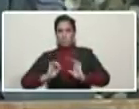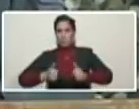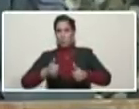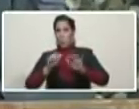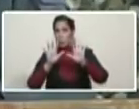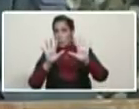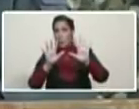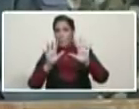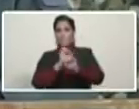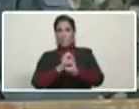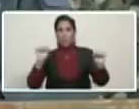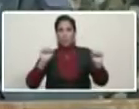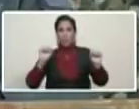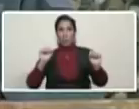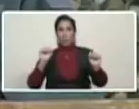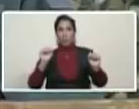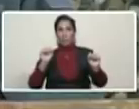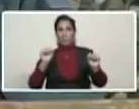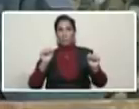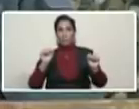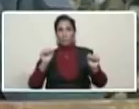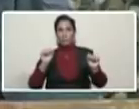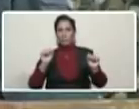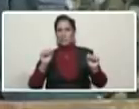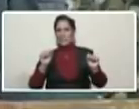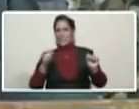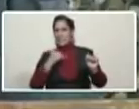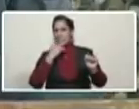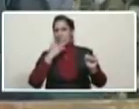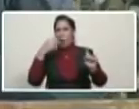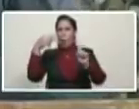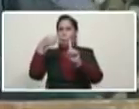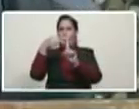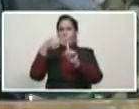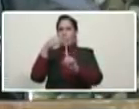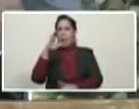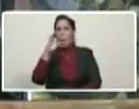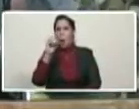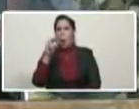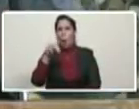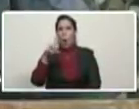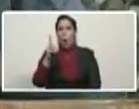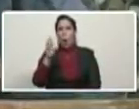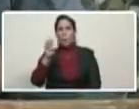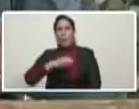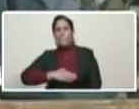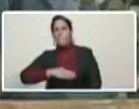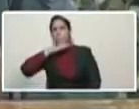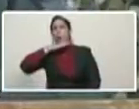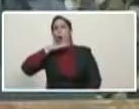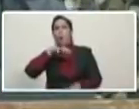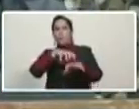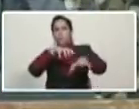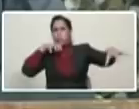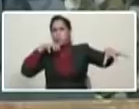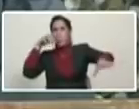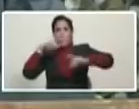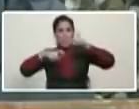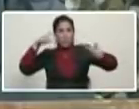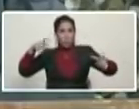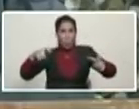Y hacia arriba, hacia el Hotel El Conde, lleno. Y hacia la Avenida Baral, que tomé, también la gente en la